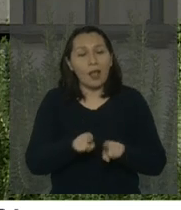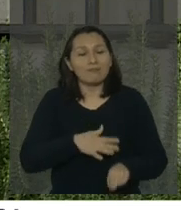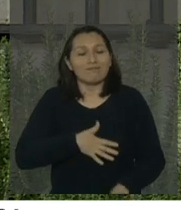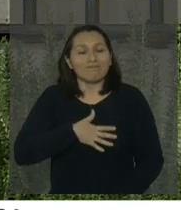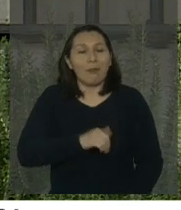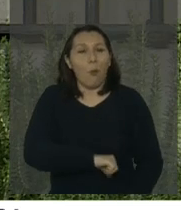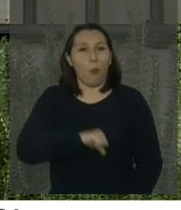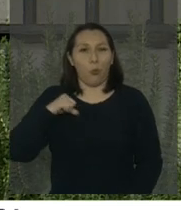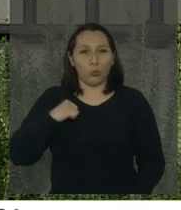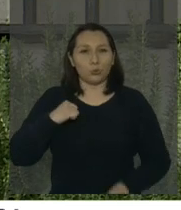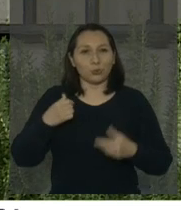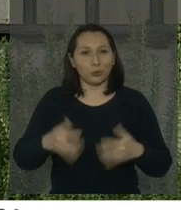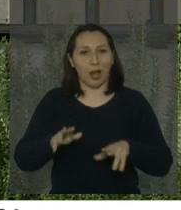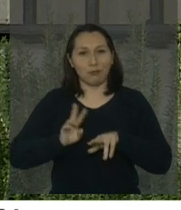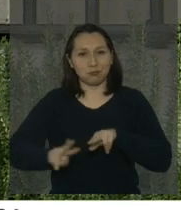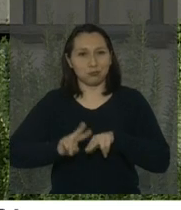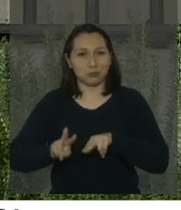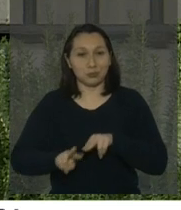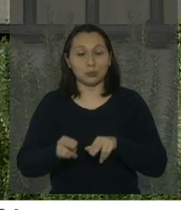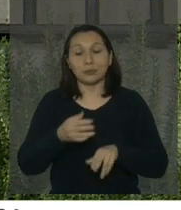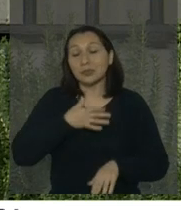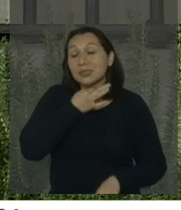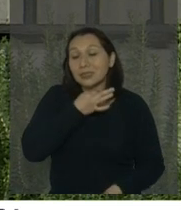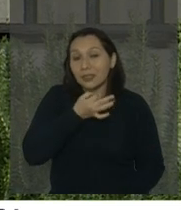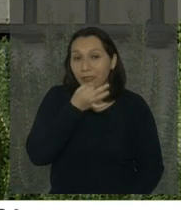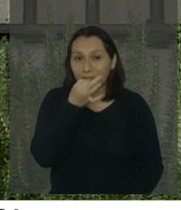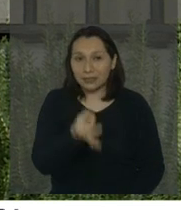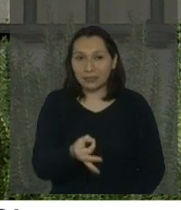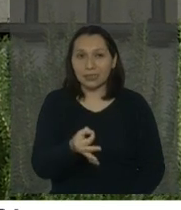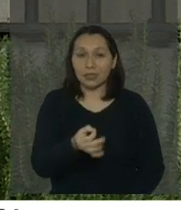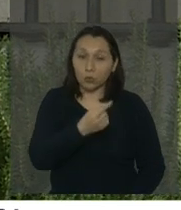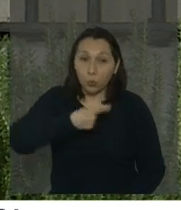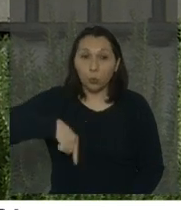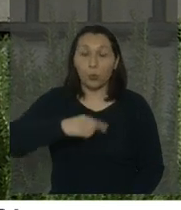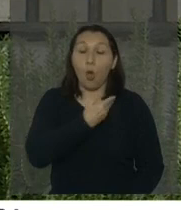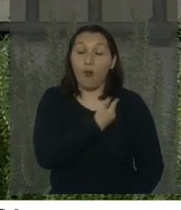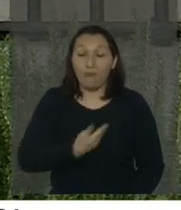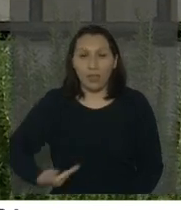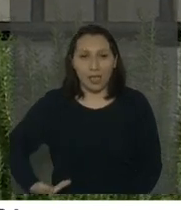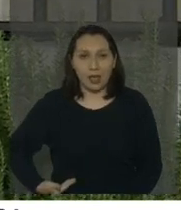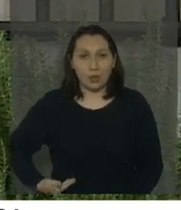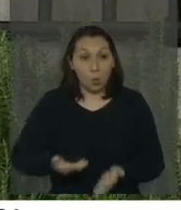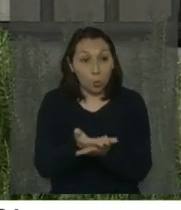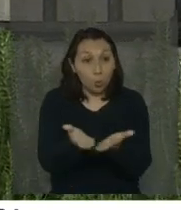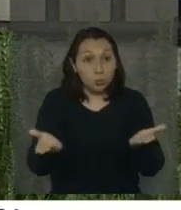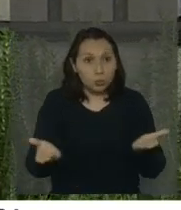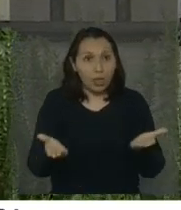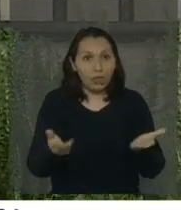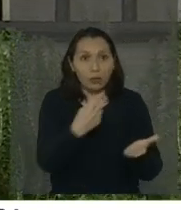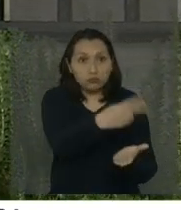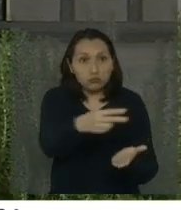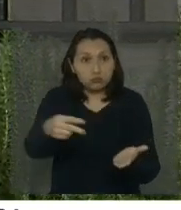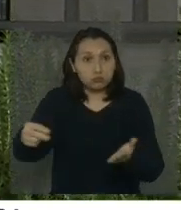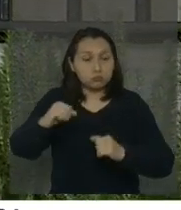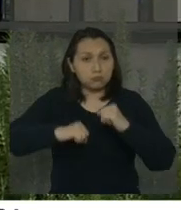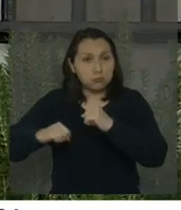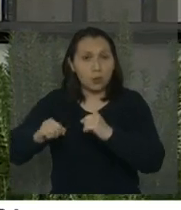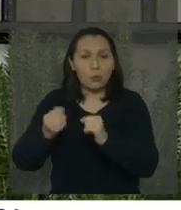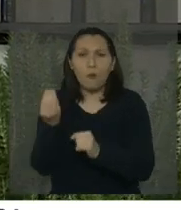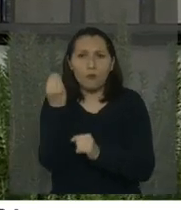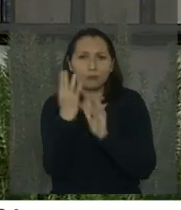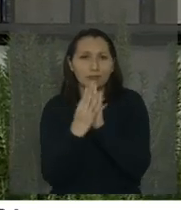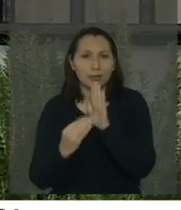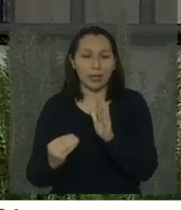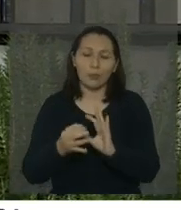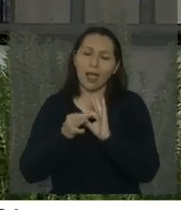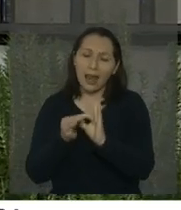hecho. Y quiero decirles que como gobierno, para nosotros, ustedes son un ejemplo.